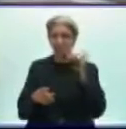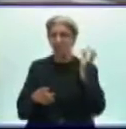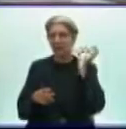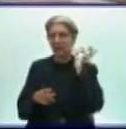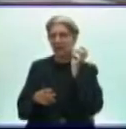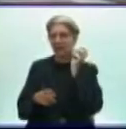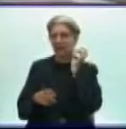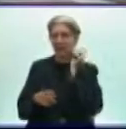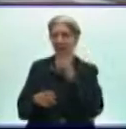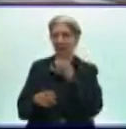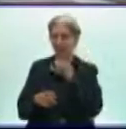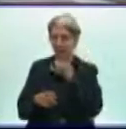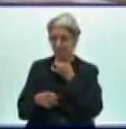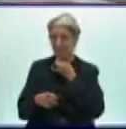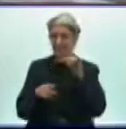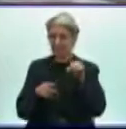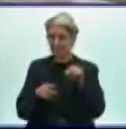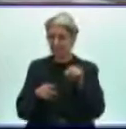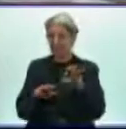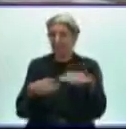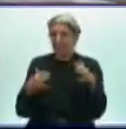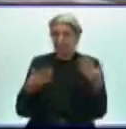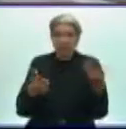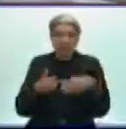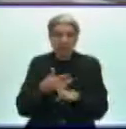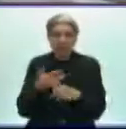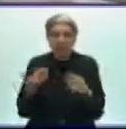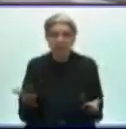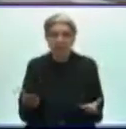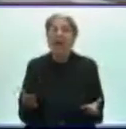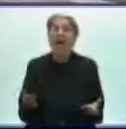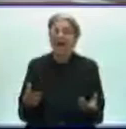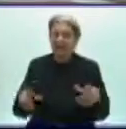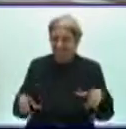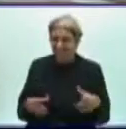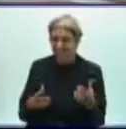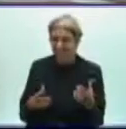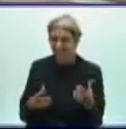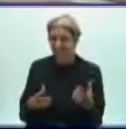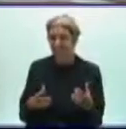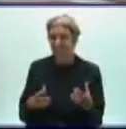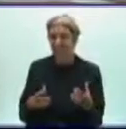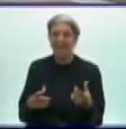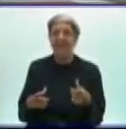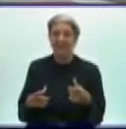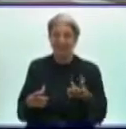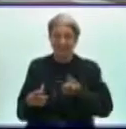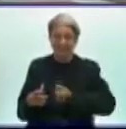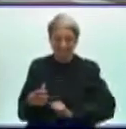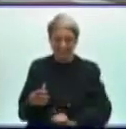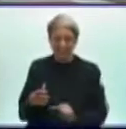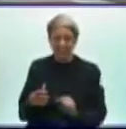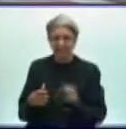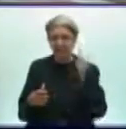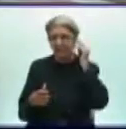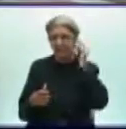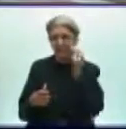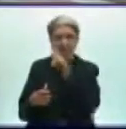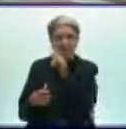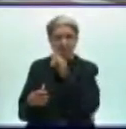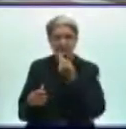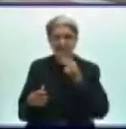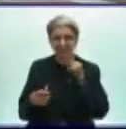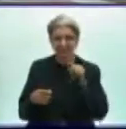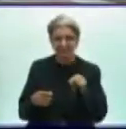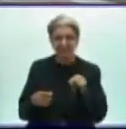año. Consultamente, ustedes saben que el 28 de enero se celebra el natalicio de nuestro apóstol José Martí, quien describiera acciones como estas